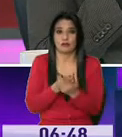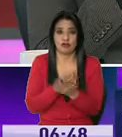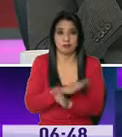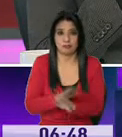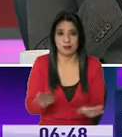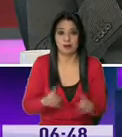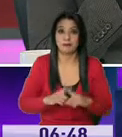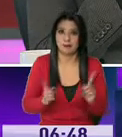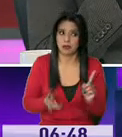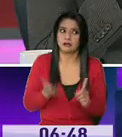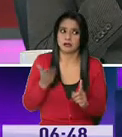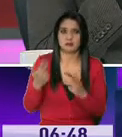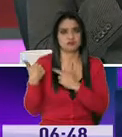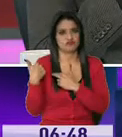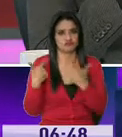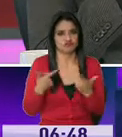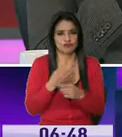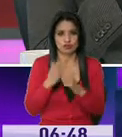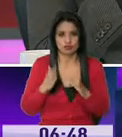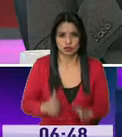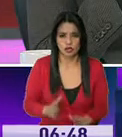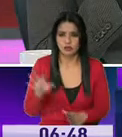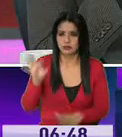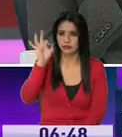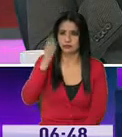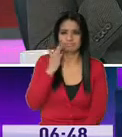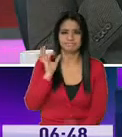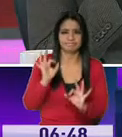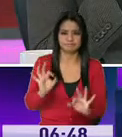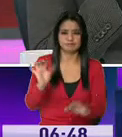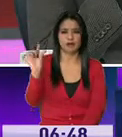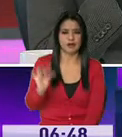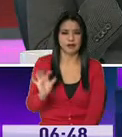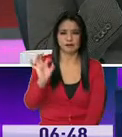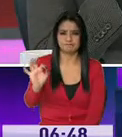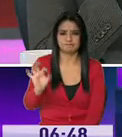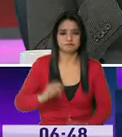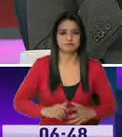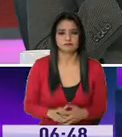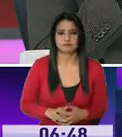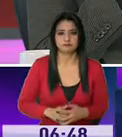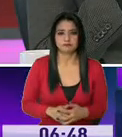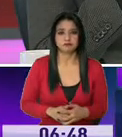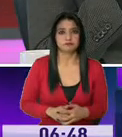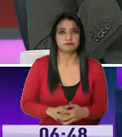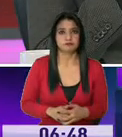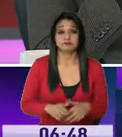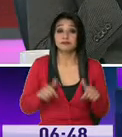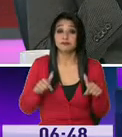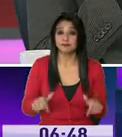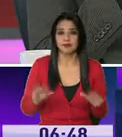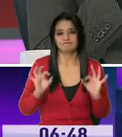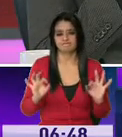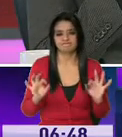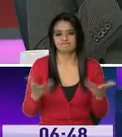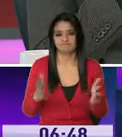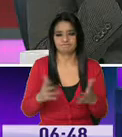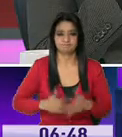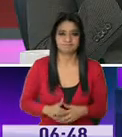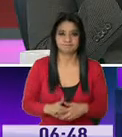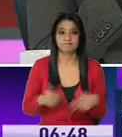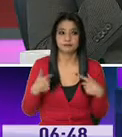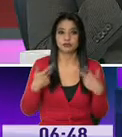sea, todos estaban cruzados. No necesariamente en eso lo pudimos detectar, pero sí, ya voy a explicarlo. Finalmente, revisamos las